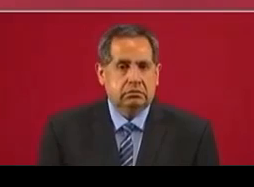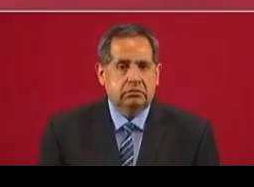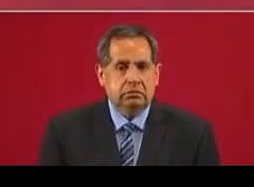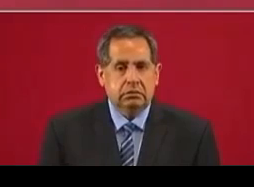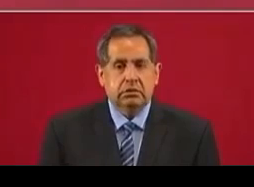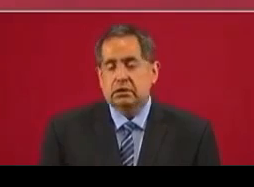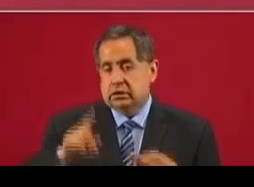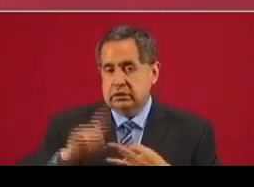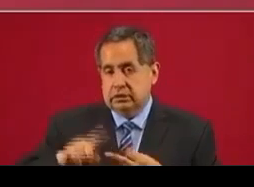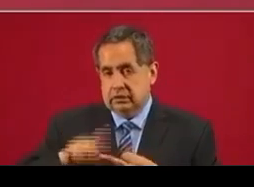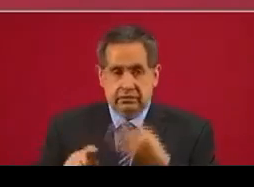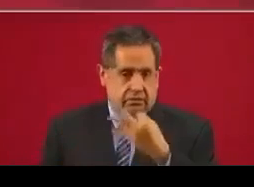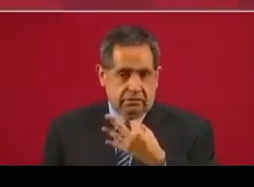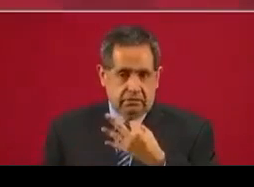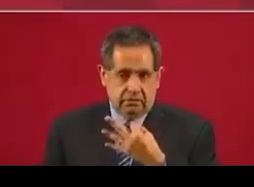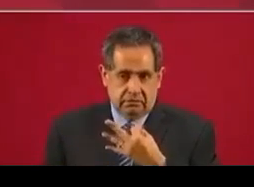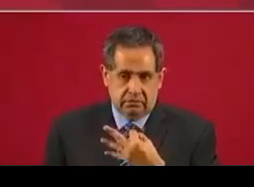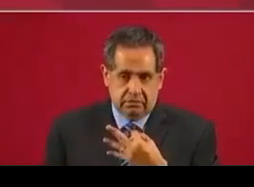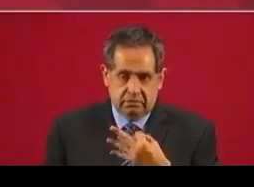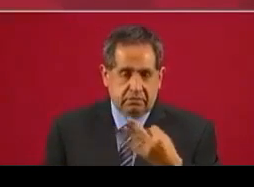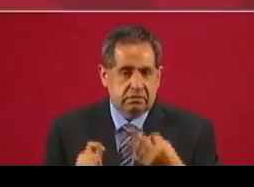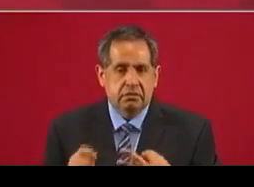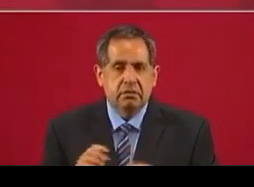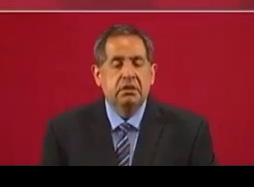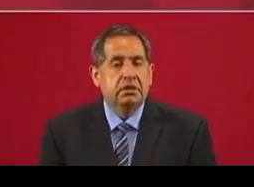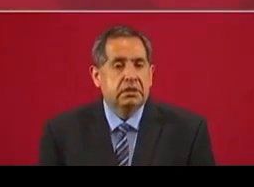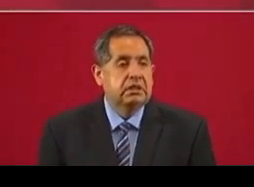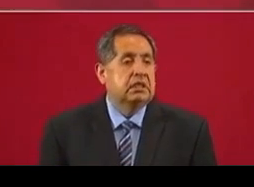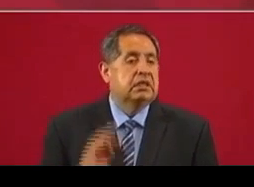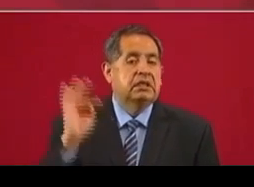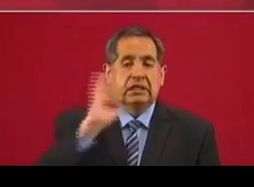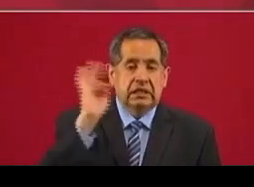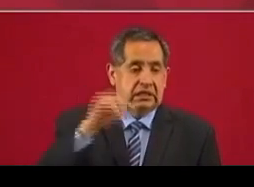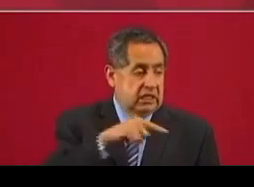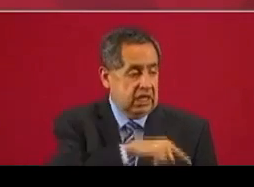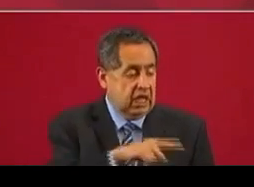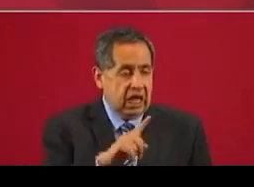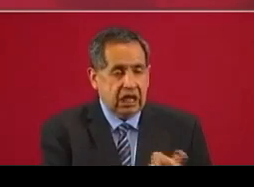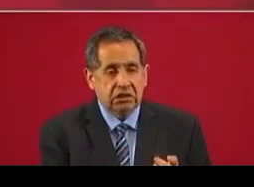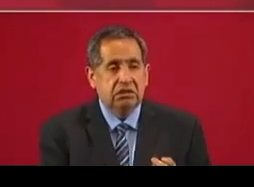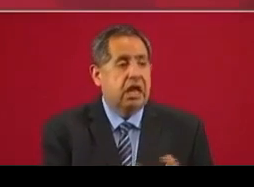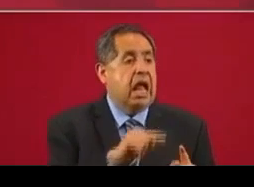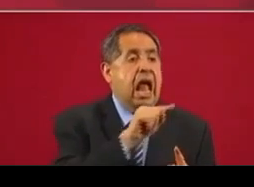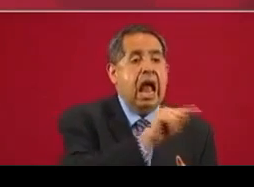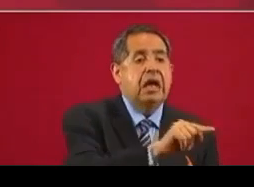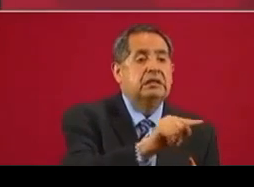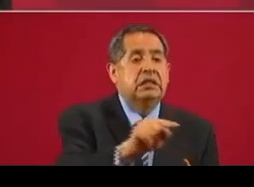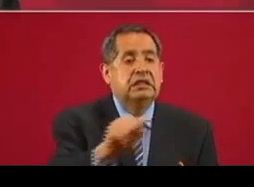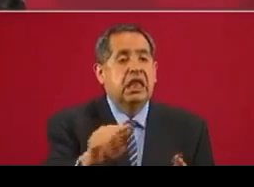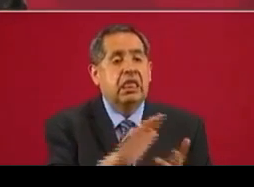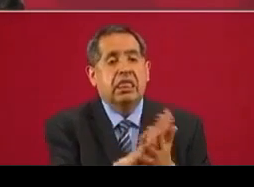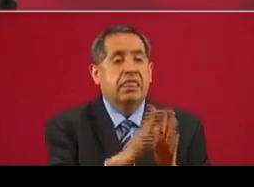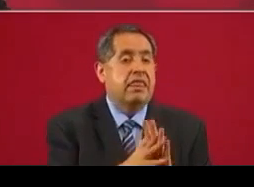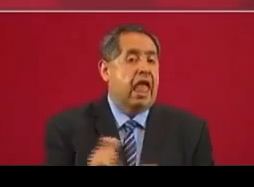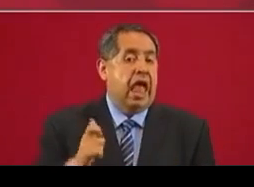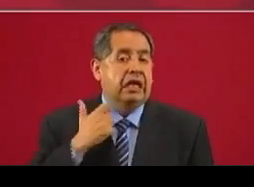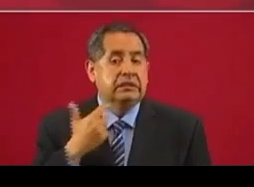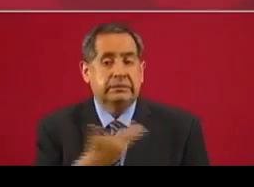y 3 si están involucrados los expresidentes